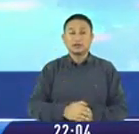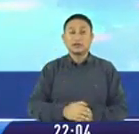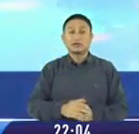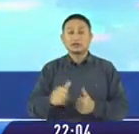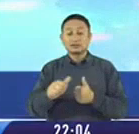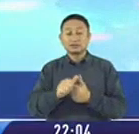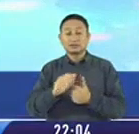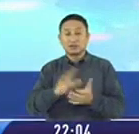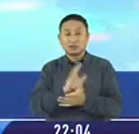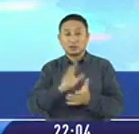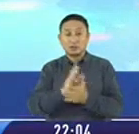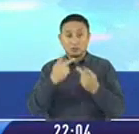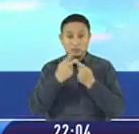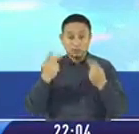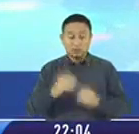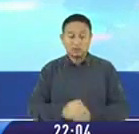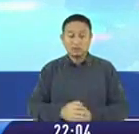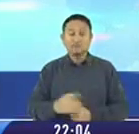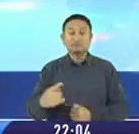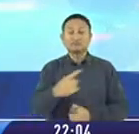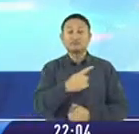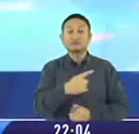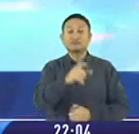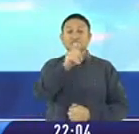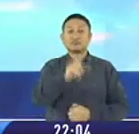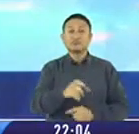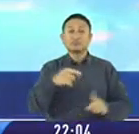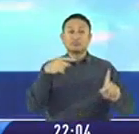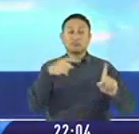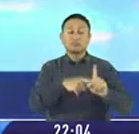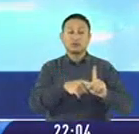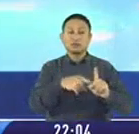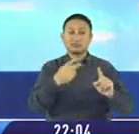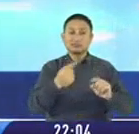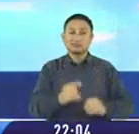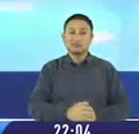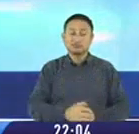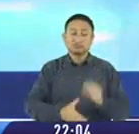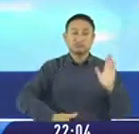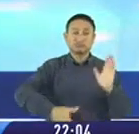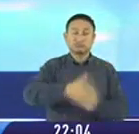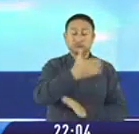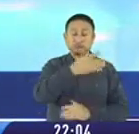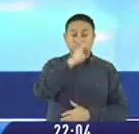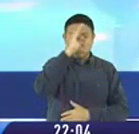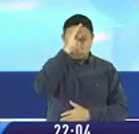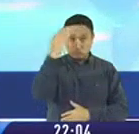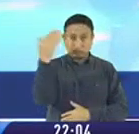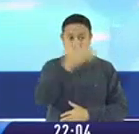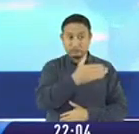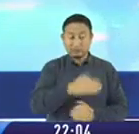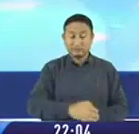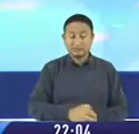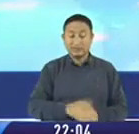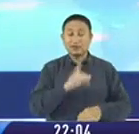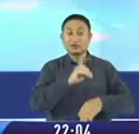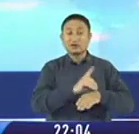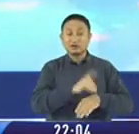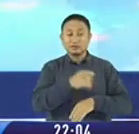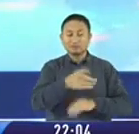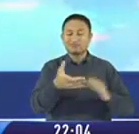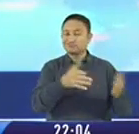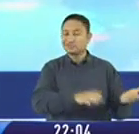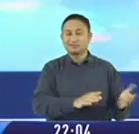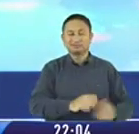colegio fiscal fue baleado este ciudadano, quien inmediatamente fue trasladado hasta una casa de salud donde se